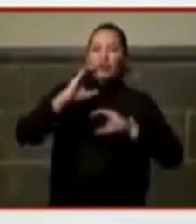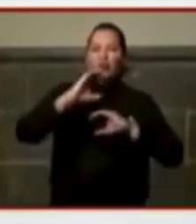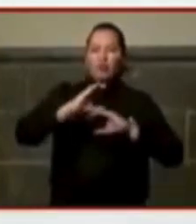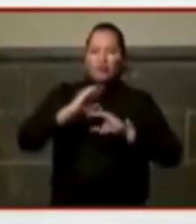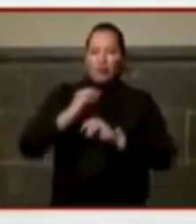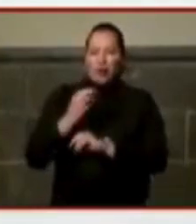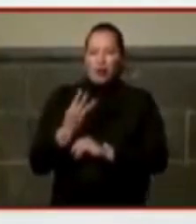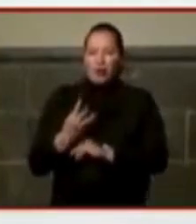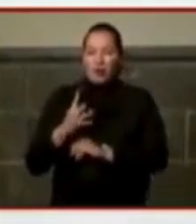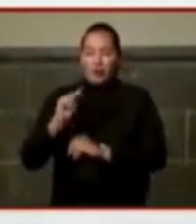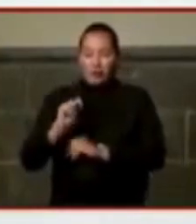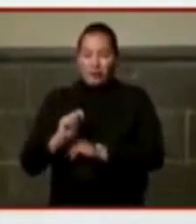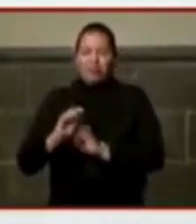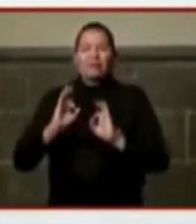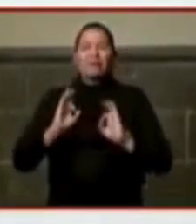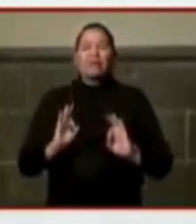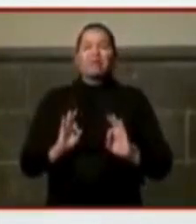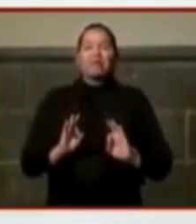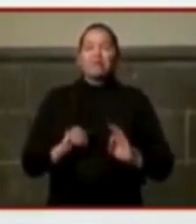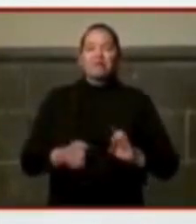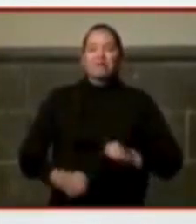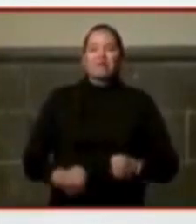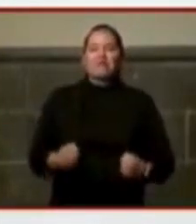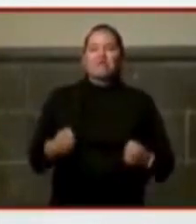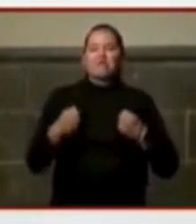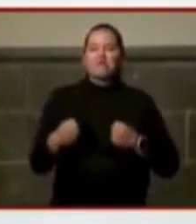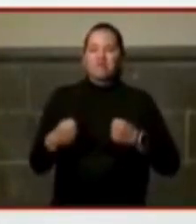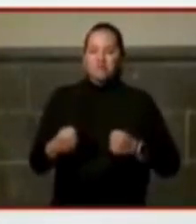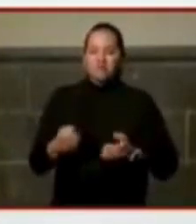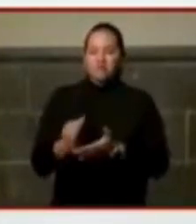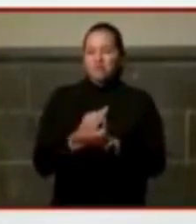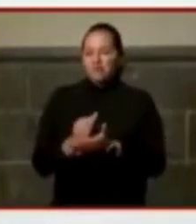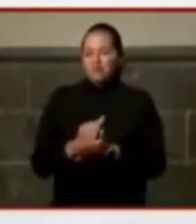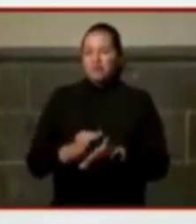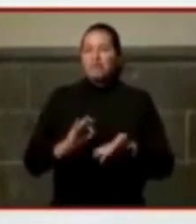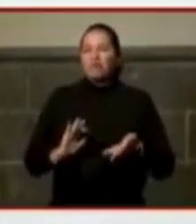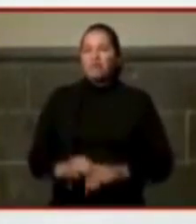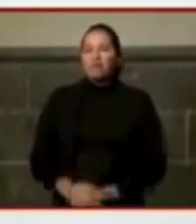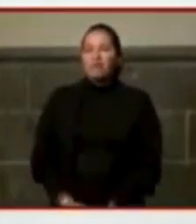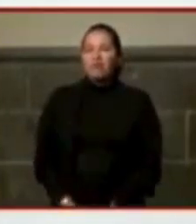de fortalecimiento de la militancia y de nuestra institución política.